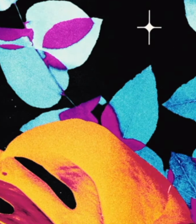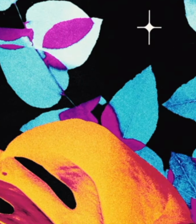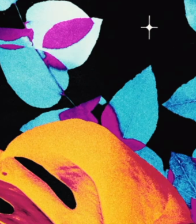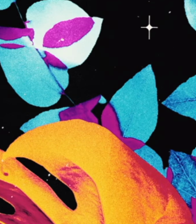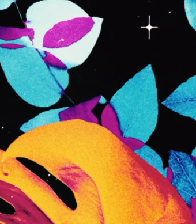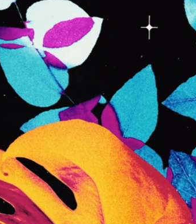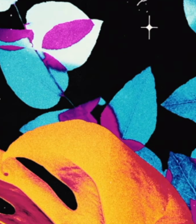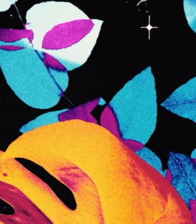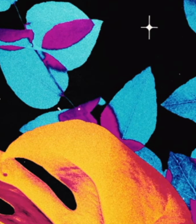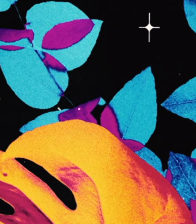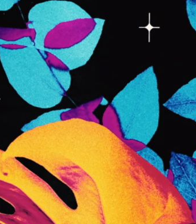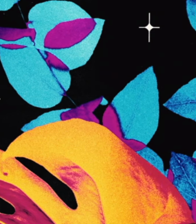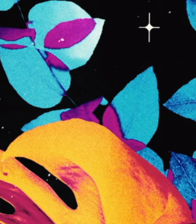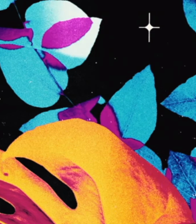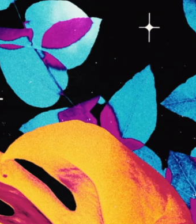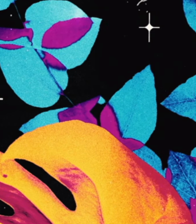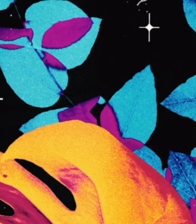yo soy